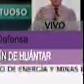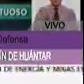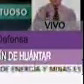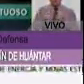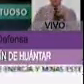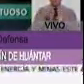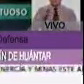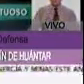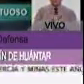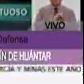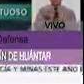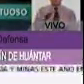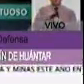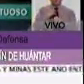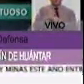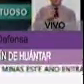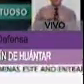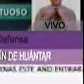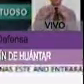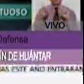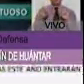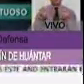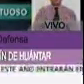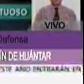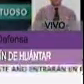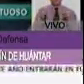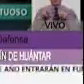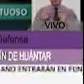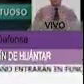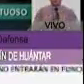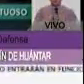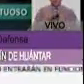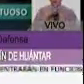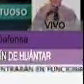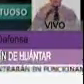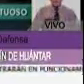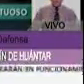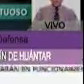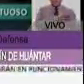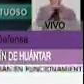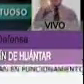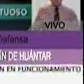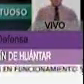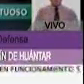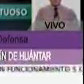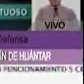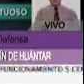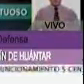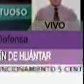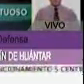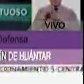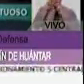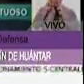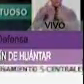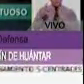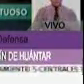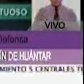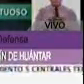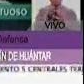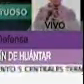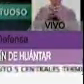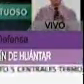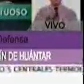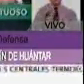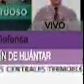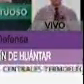Judicial no trabaja de manera independiente, cuando es de dominio público que este gobierno es respetuoso de las